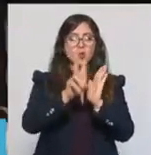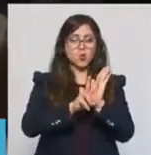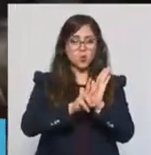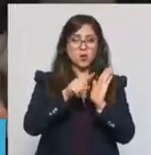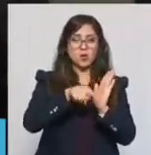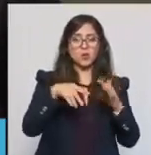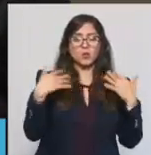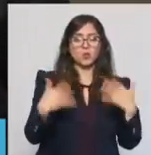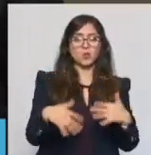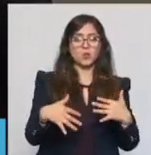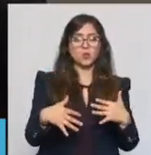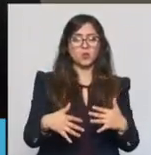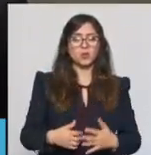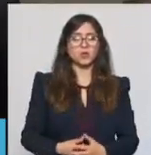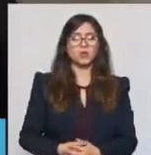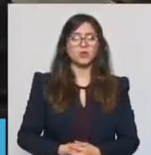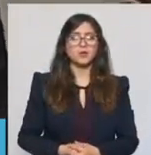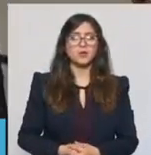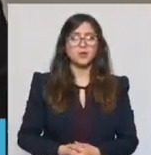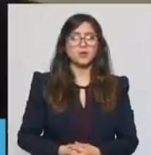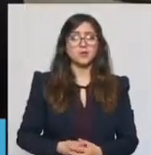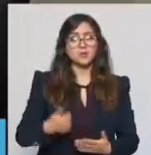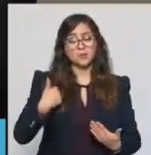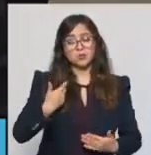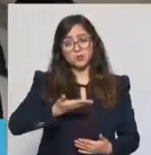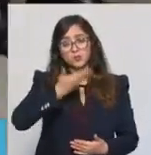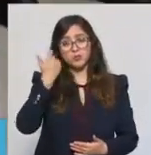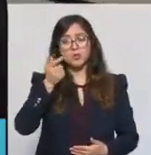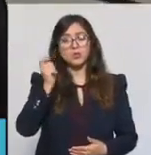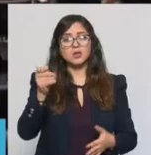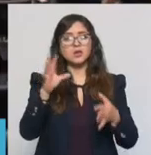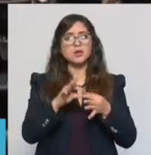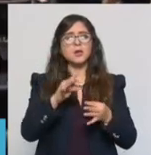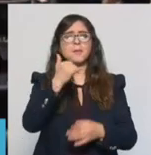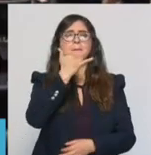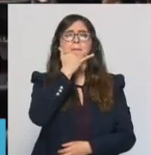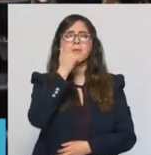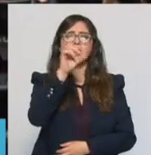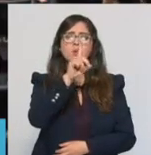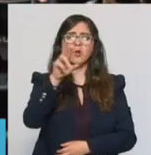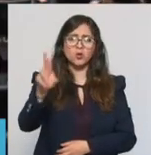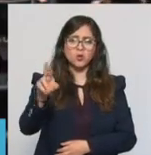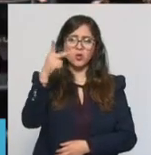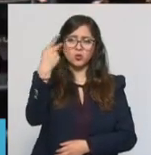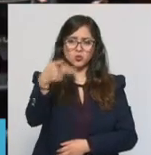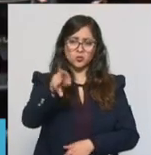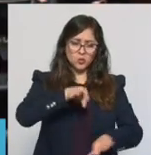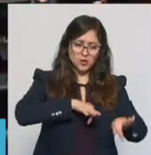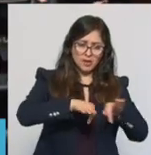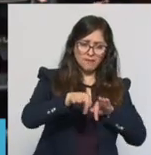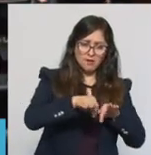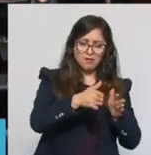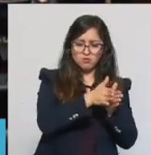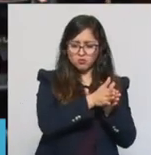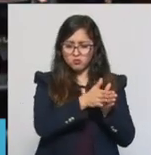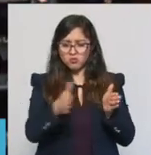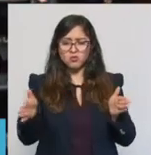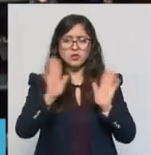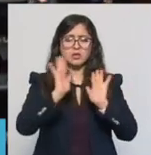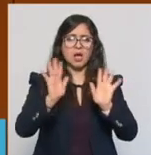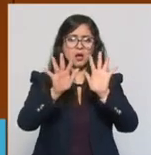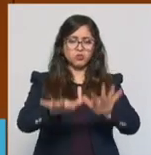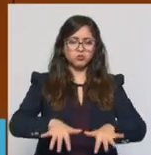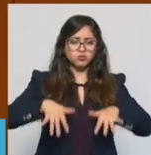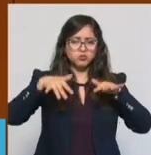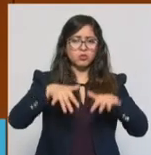tan brillante. Doctor, eso es lo que yo pienso sobre el particular. Doctor, ¿usted cree que pueda influir en sus labores? Ella dijo ya durante su comparecencia que las realizará